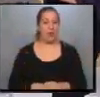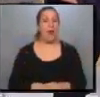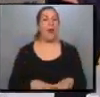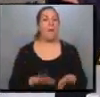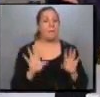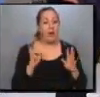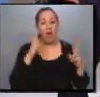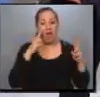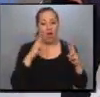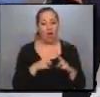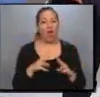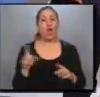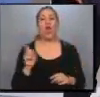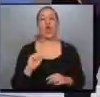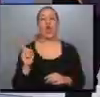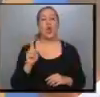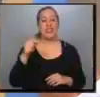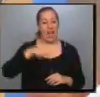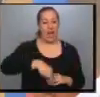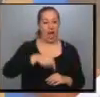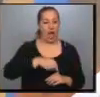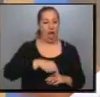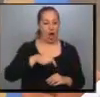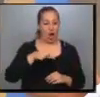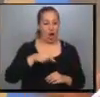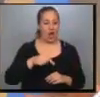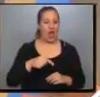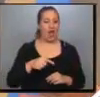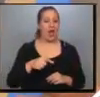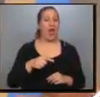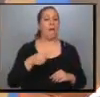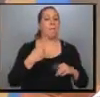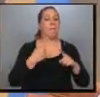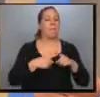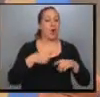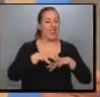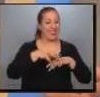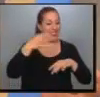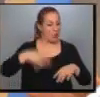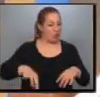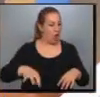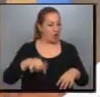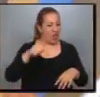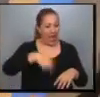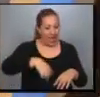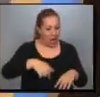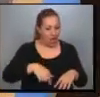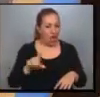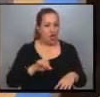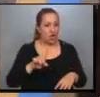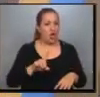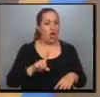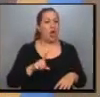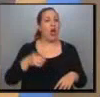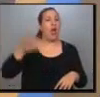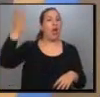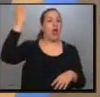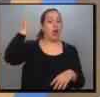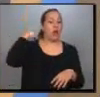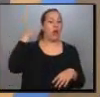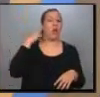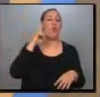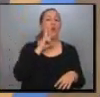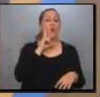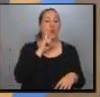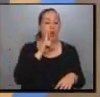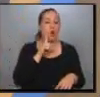Pero que la reunión no fue ahora, después del divorcio que le pidió Angelina Jolie a Brad Pitt, sino que fue en julio,